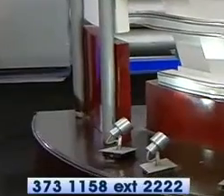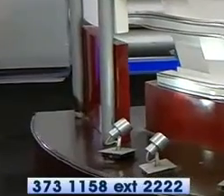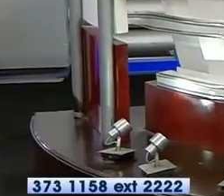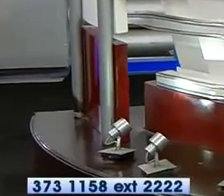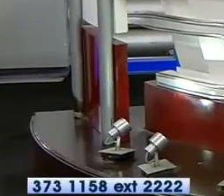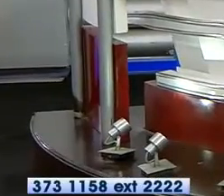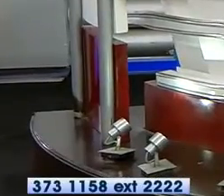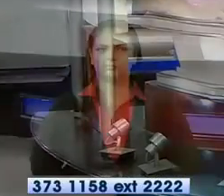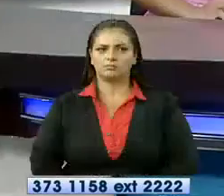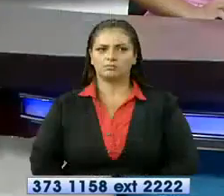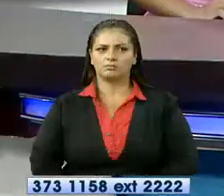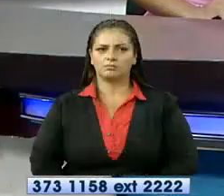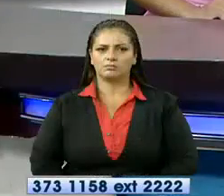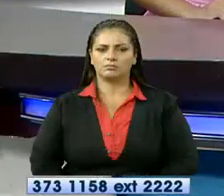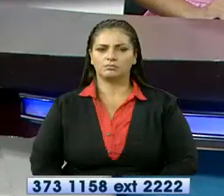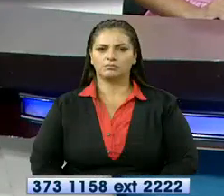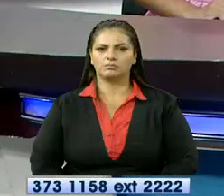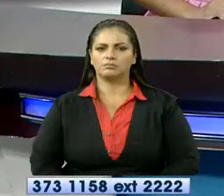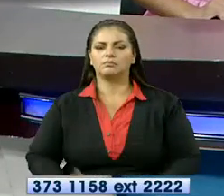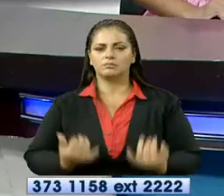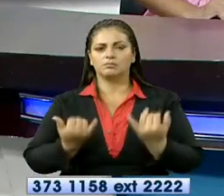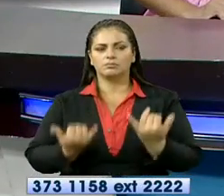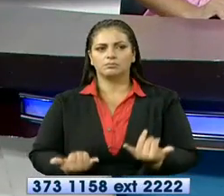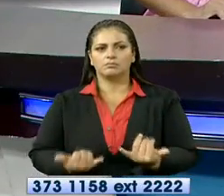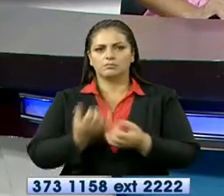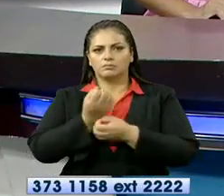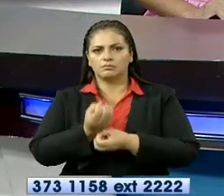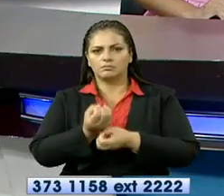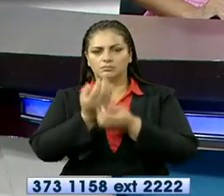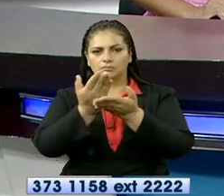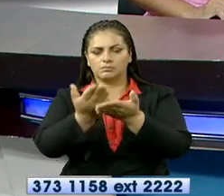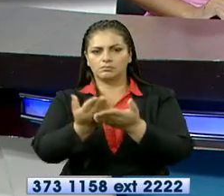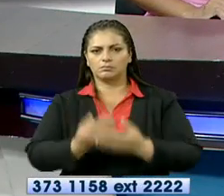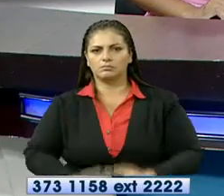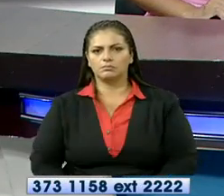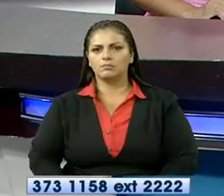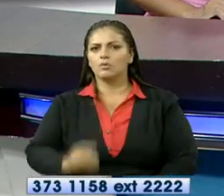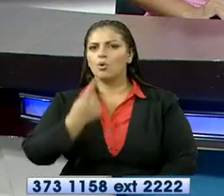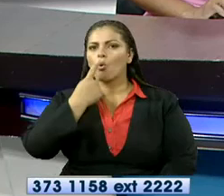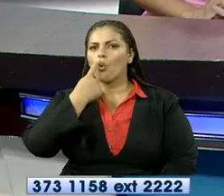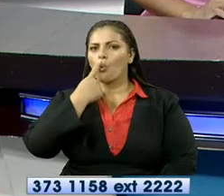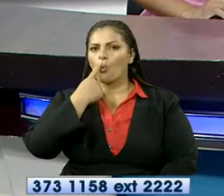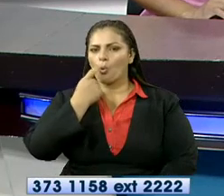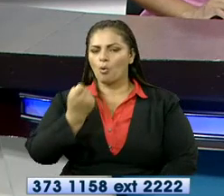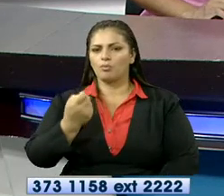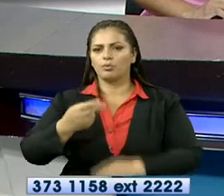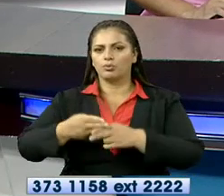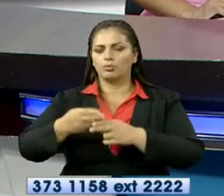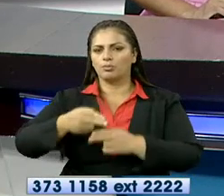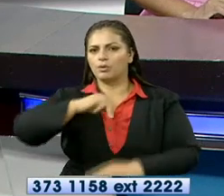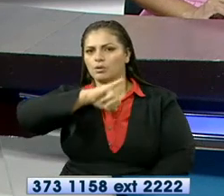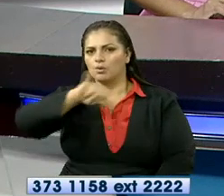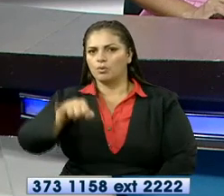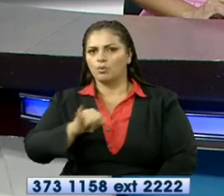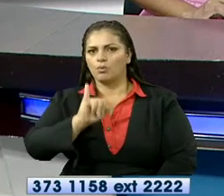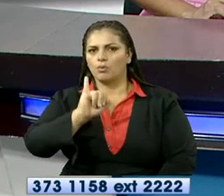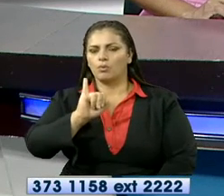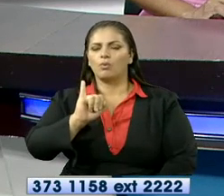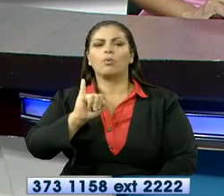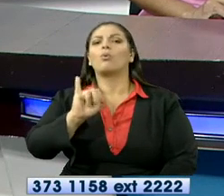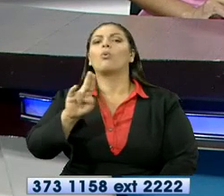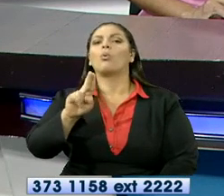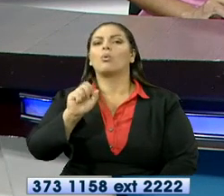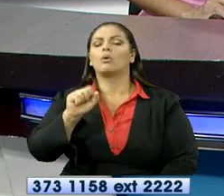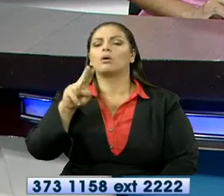Bueno, les comentamos ahora que recibe ayuda para dejar las drogas Juan Carlos, el padre de familia que durante 25